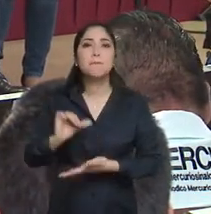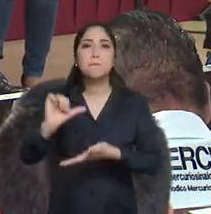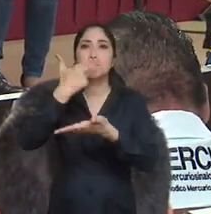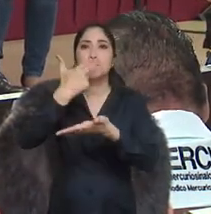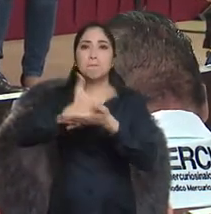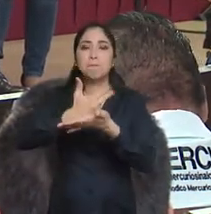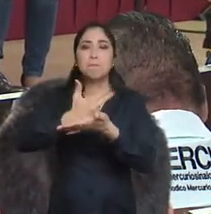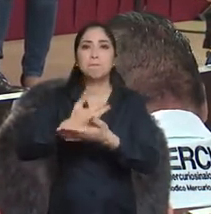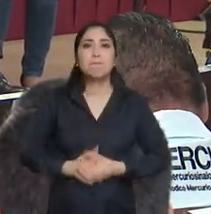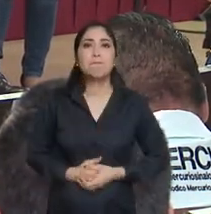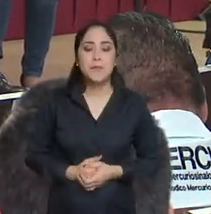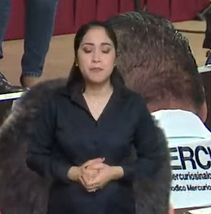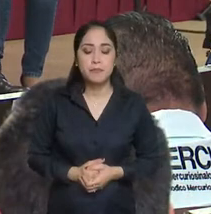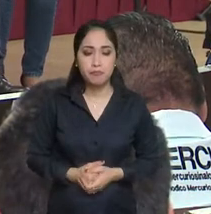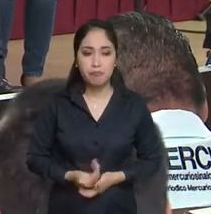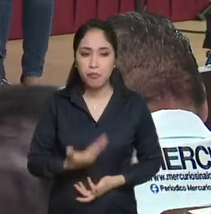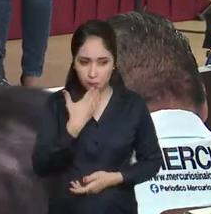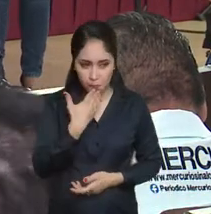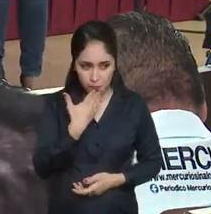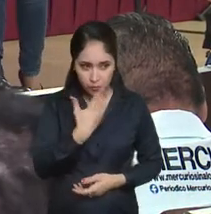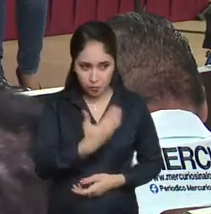Muy bien.